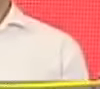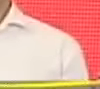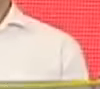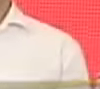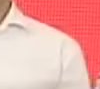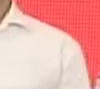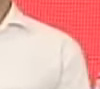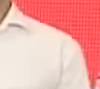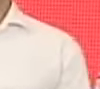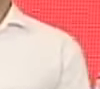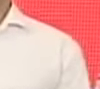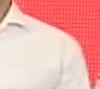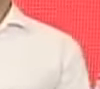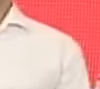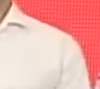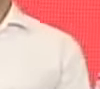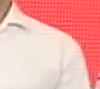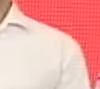y una voz a la vez.